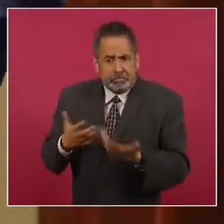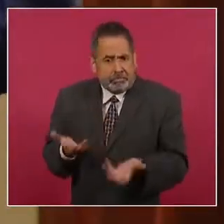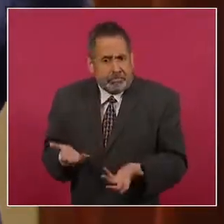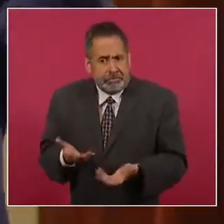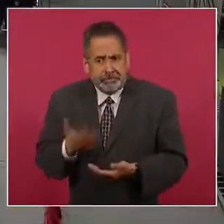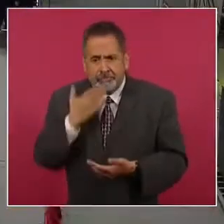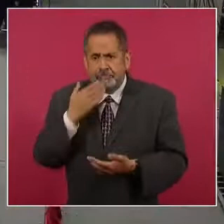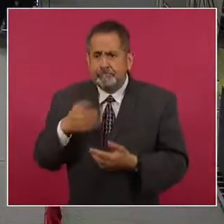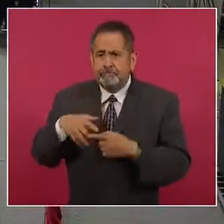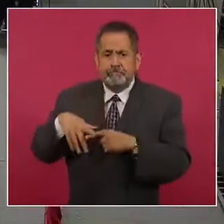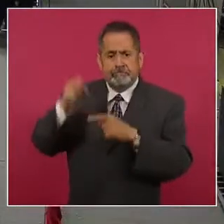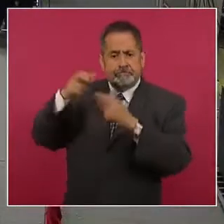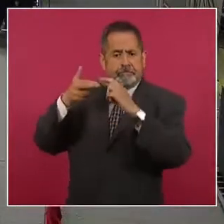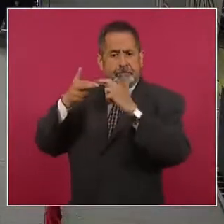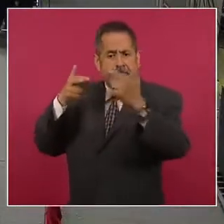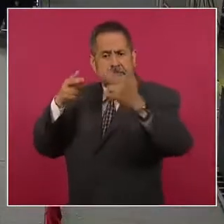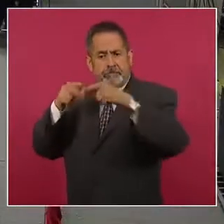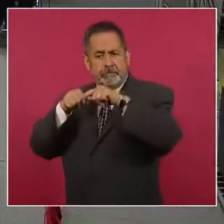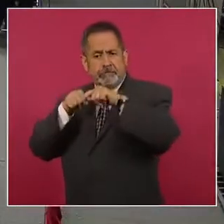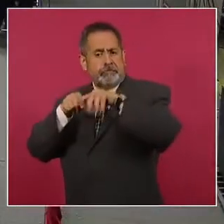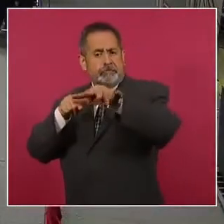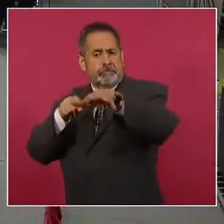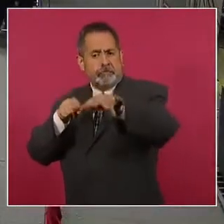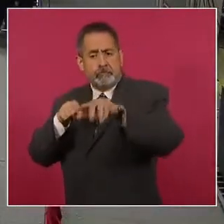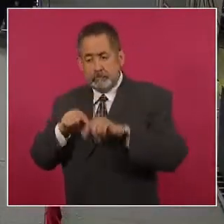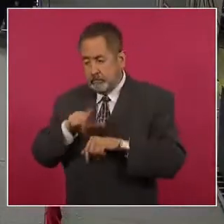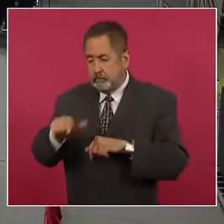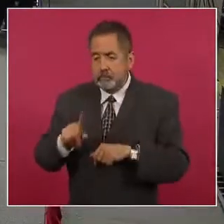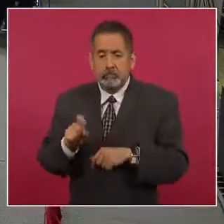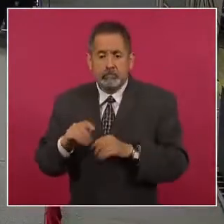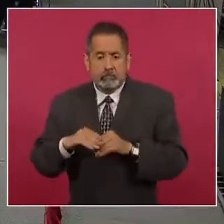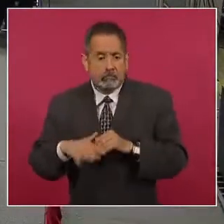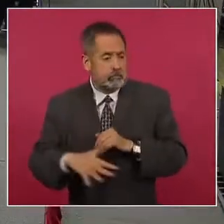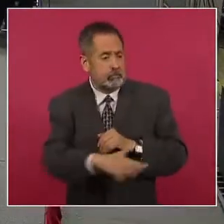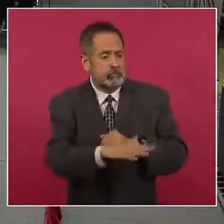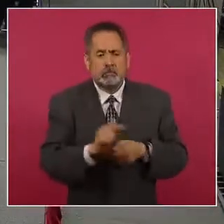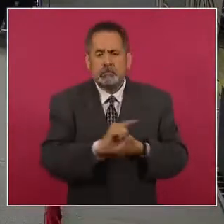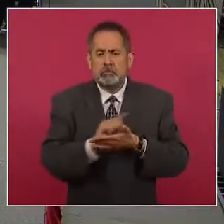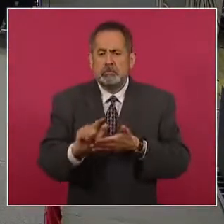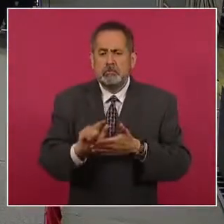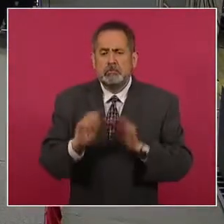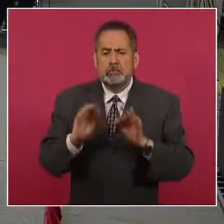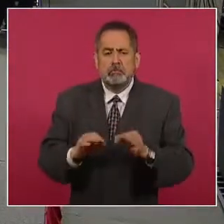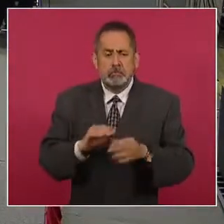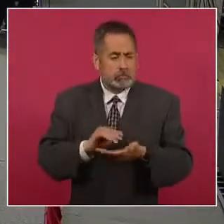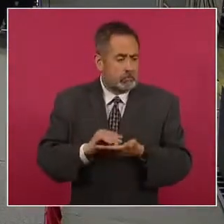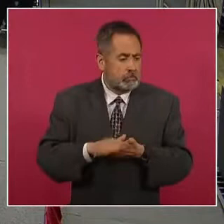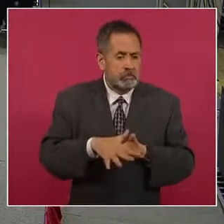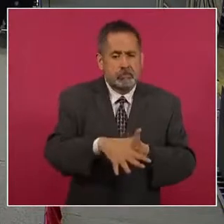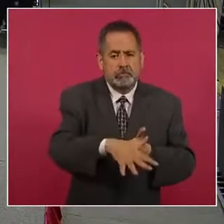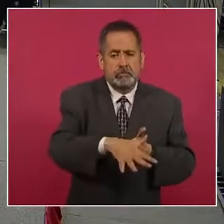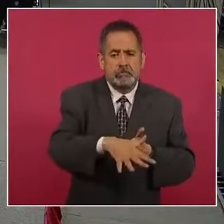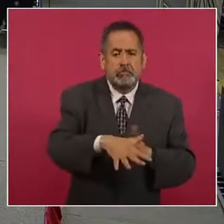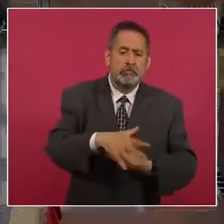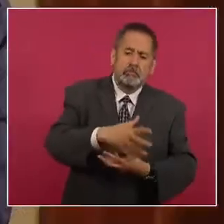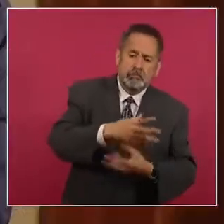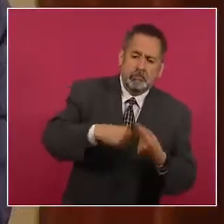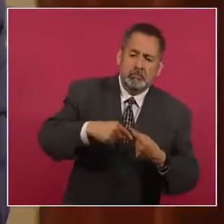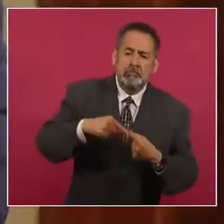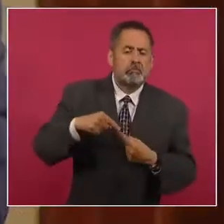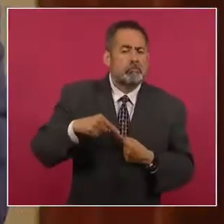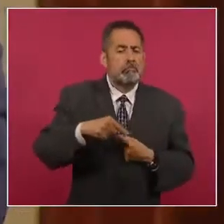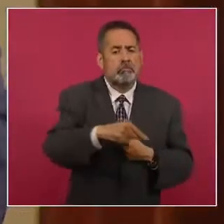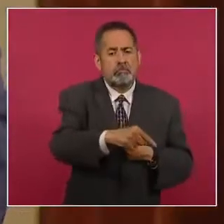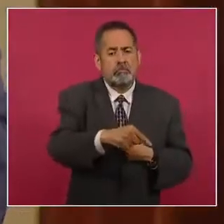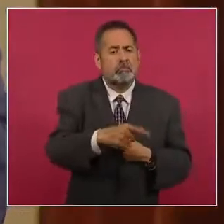eléctrica y ya sale el agua limpia completamente, y a la salida de la presa